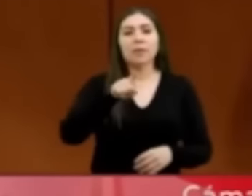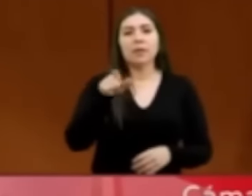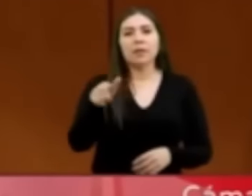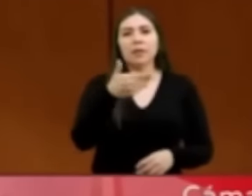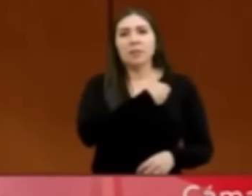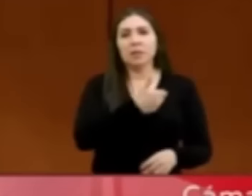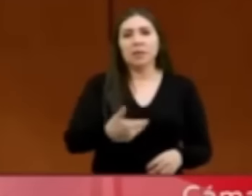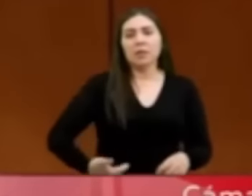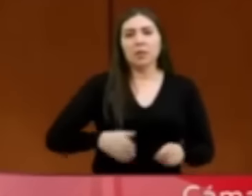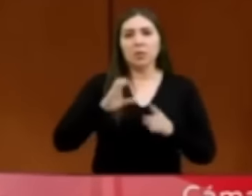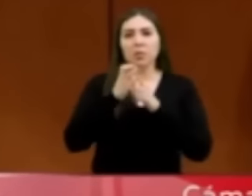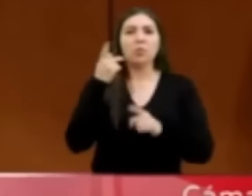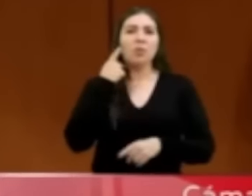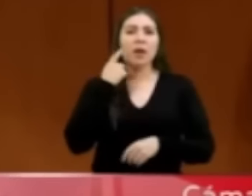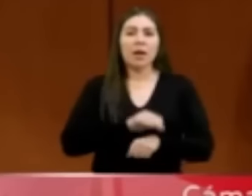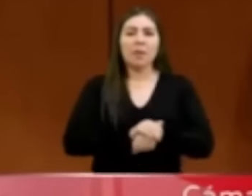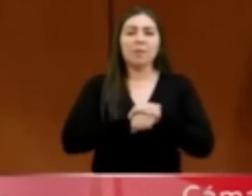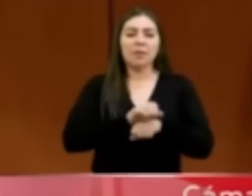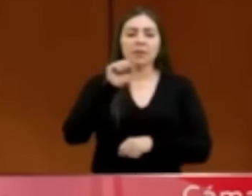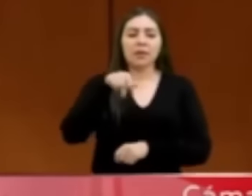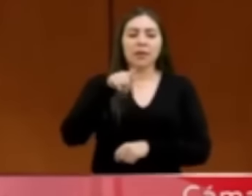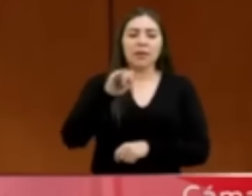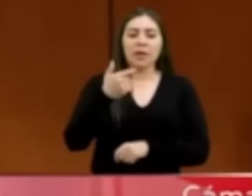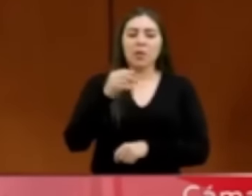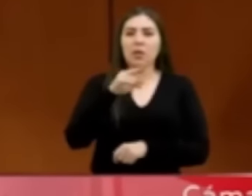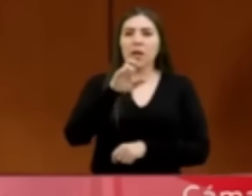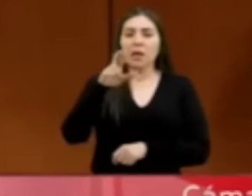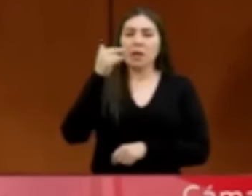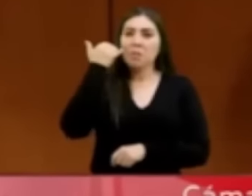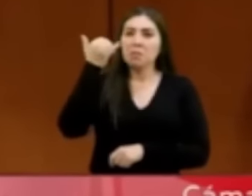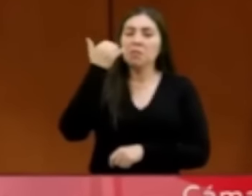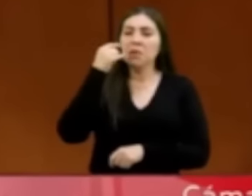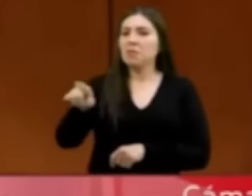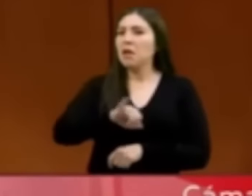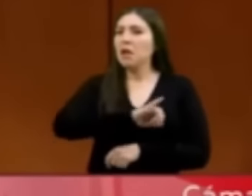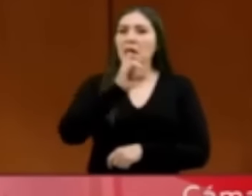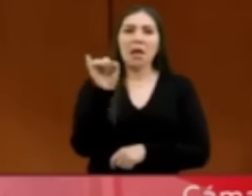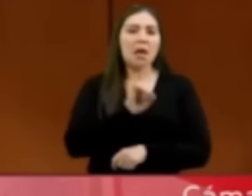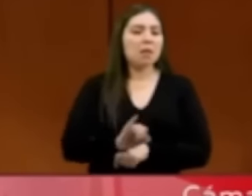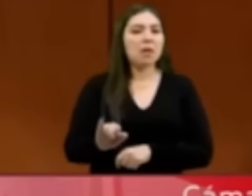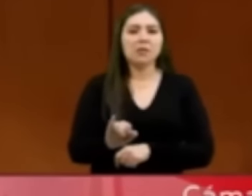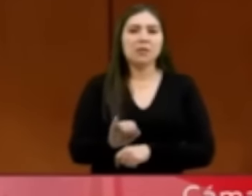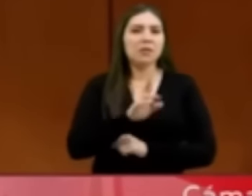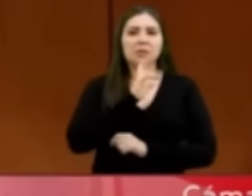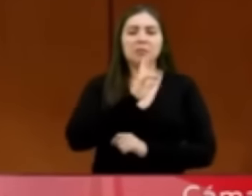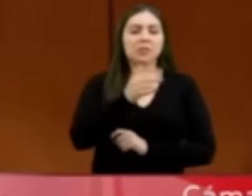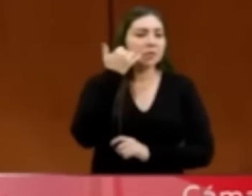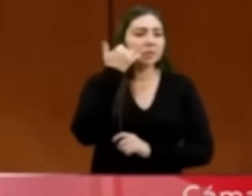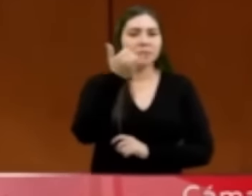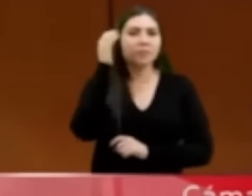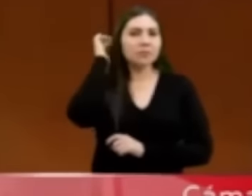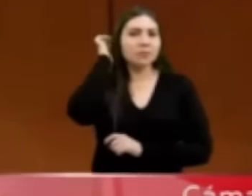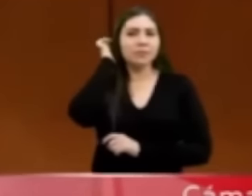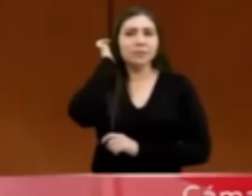Santiago Krill, también muy amigo, y nunca, ni siquiera la llamada.